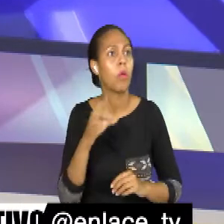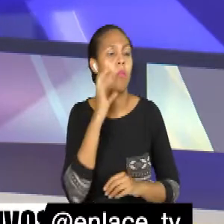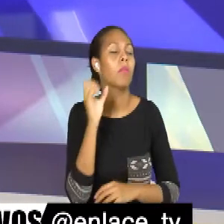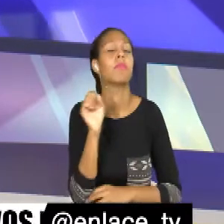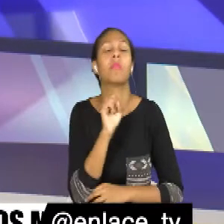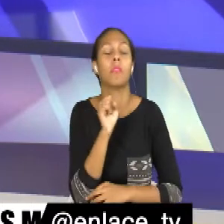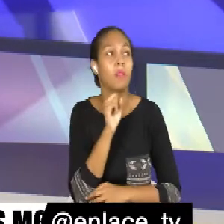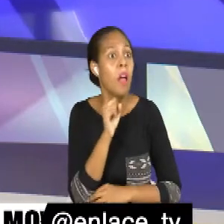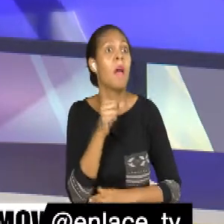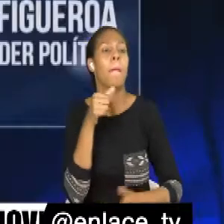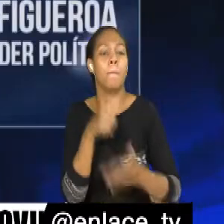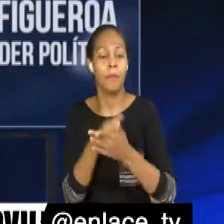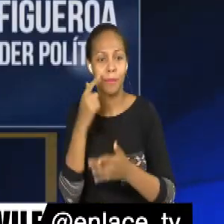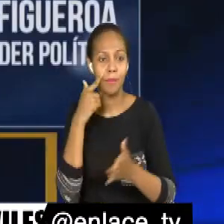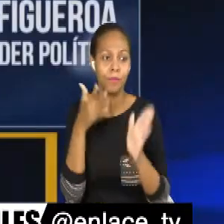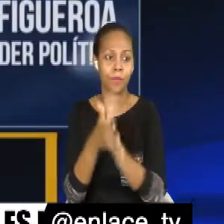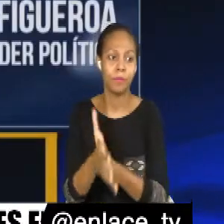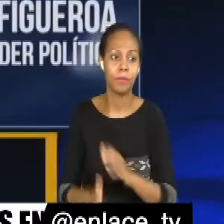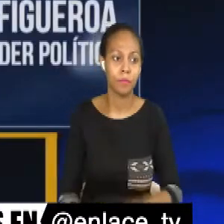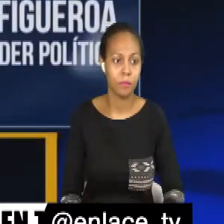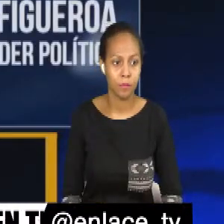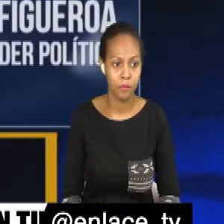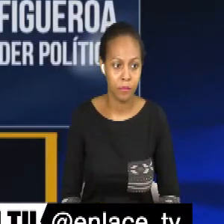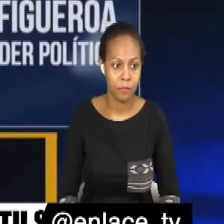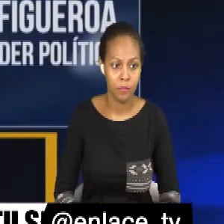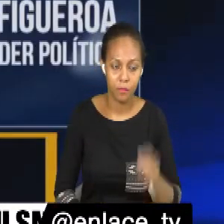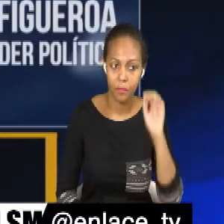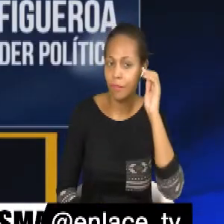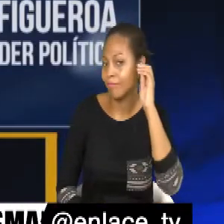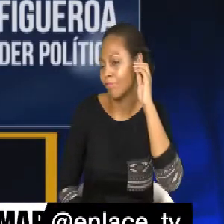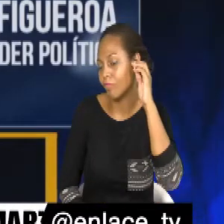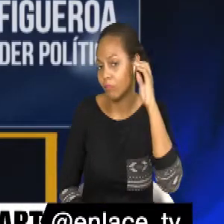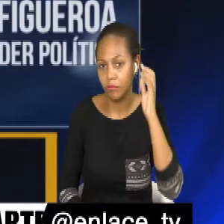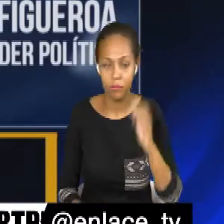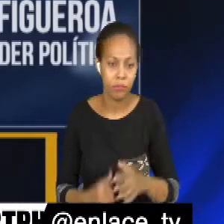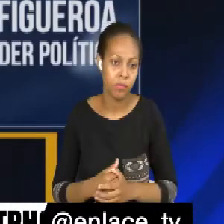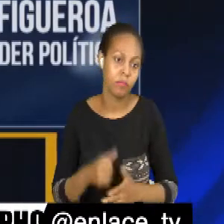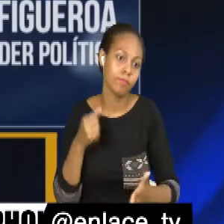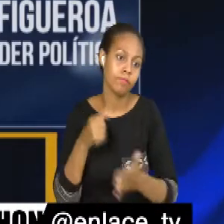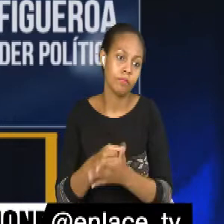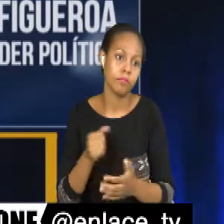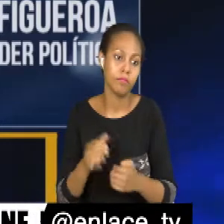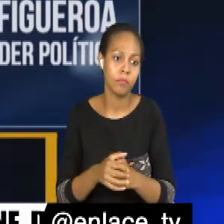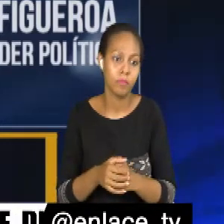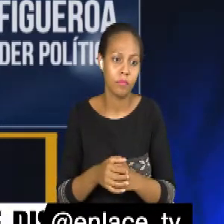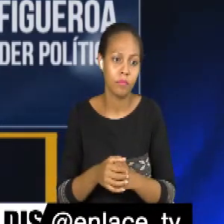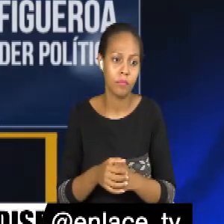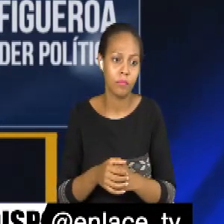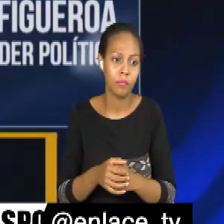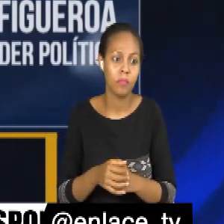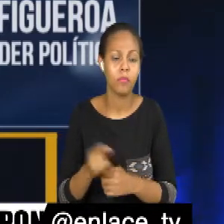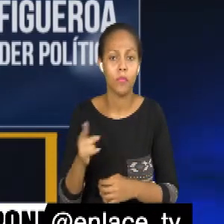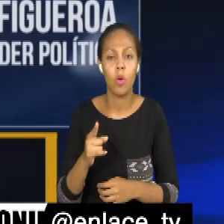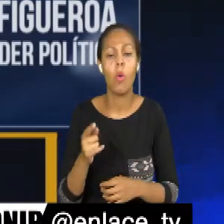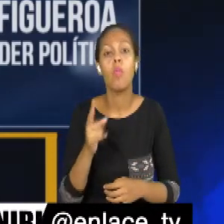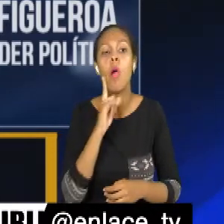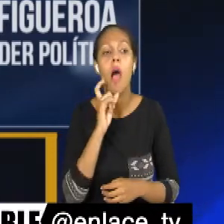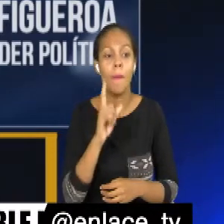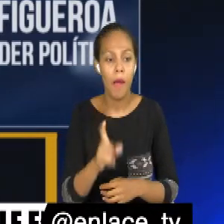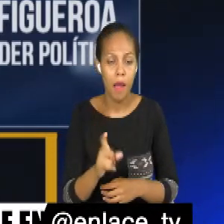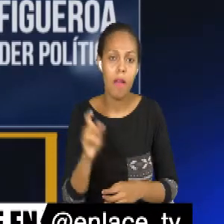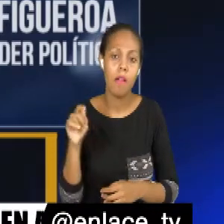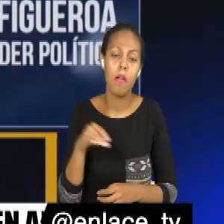Bucaramanga. No, es un accidente de tránsito donde pues, nos íbamos viniendo para la ciudad de Bucaramanga,